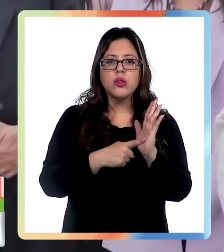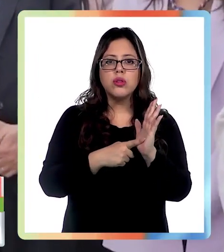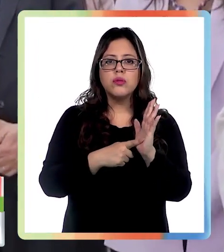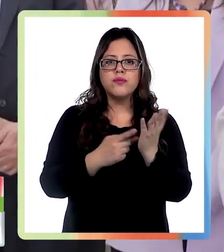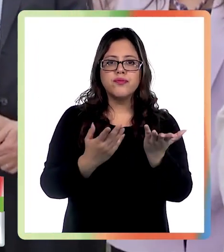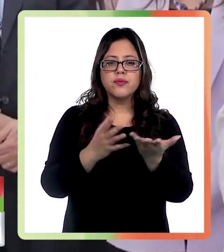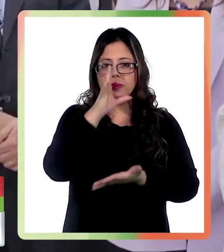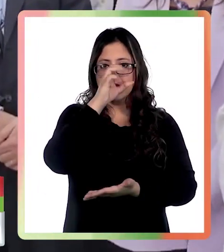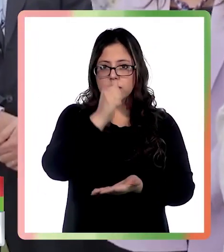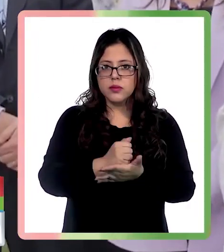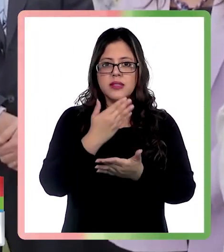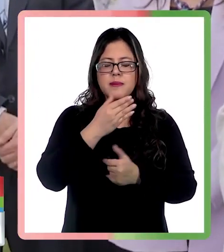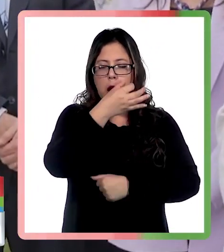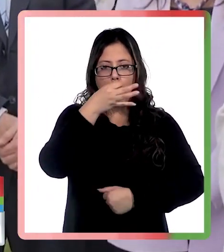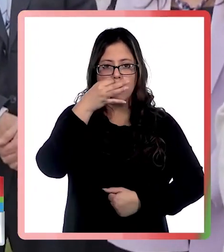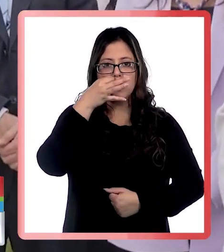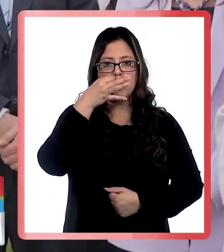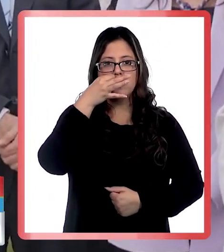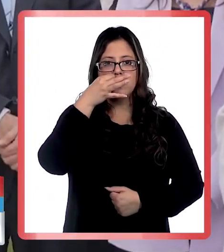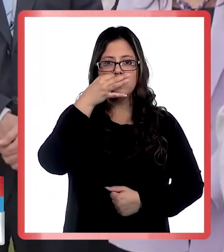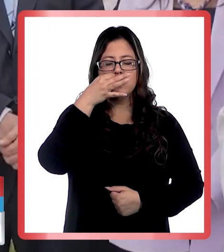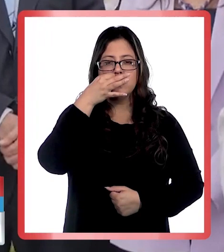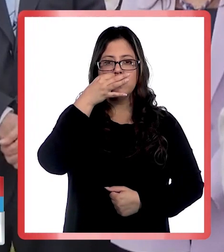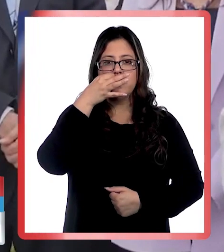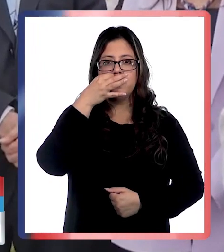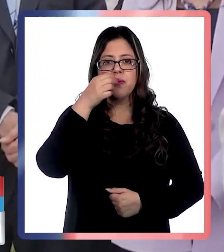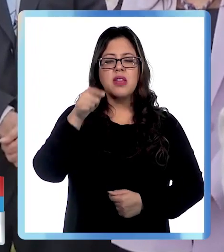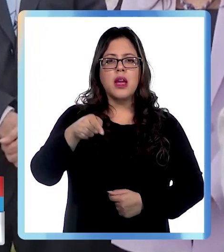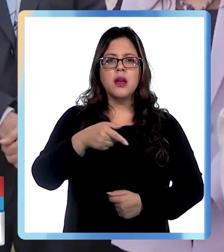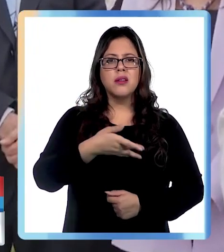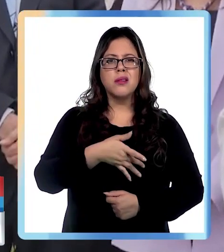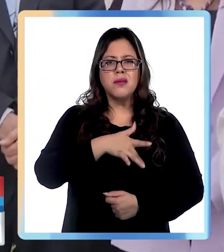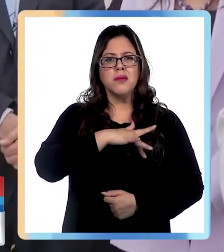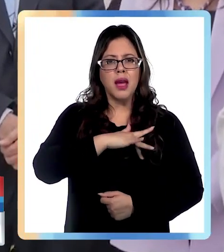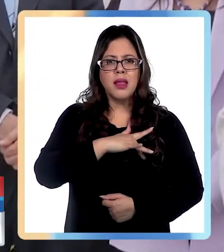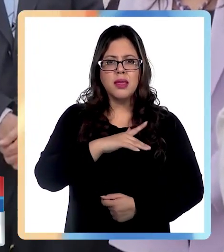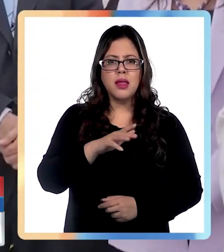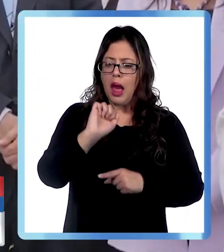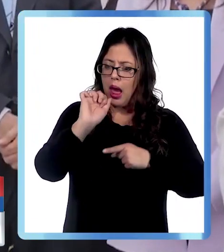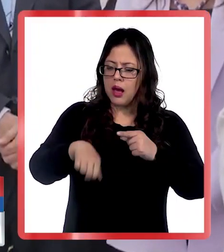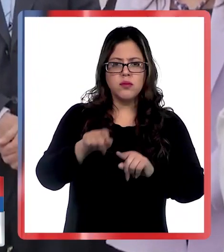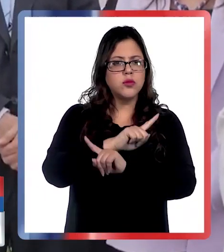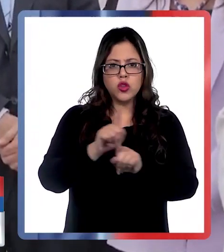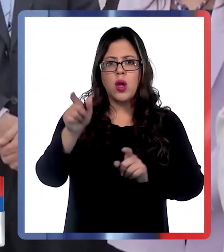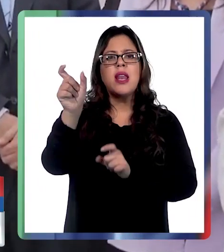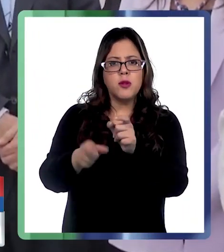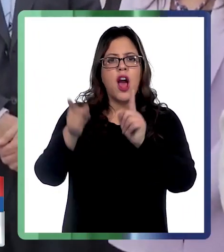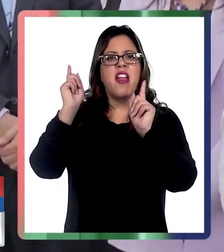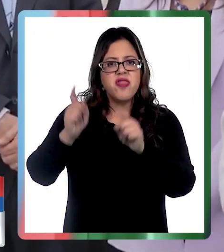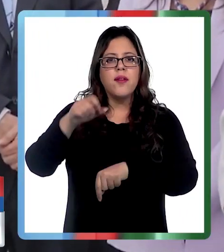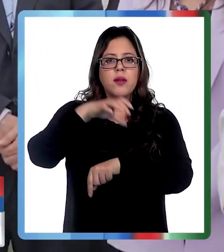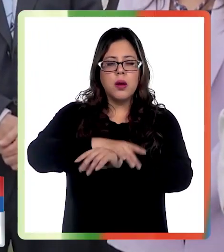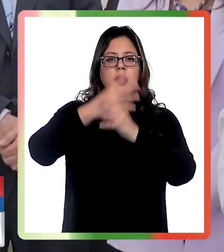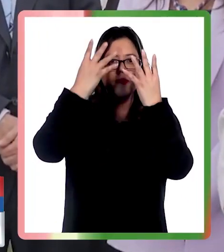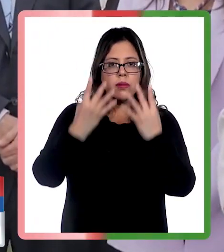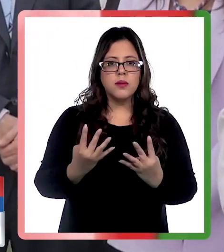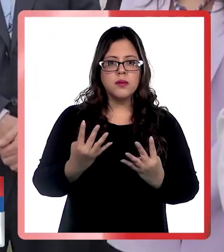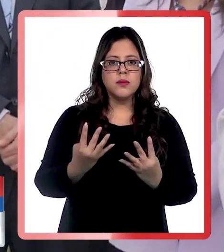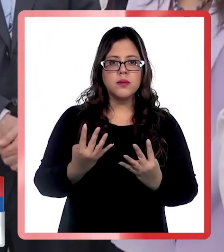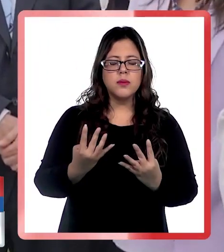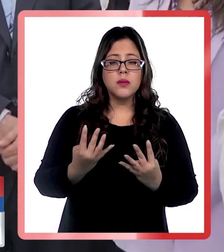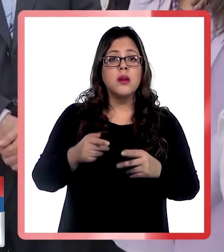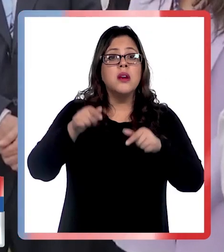impuestos a través del engaño y la corrupción nos indigna es inaceptable esa gente tiene que estar tras las